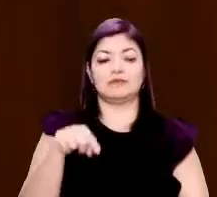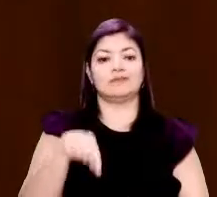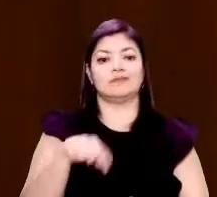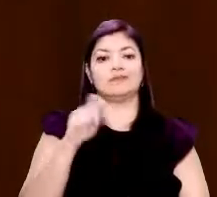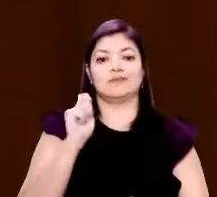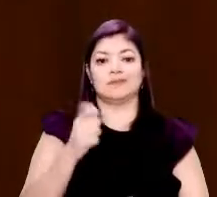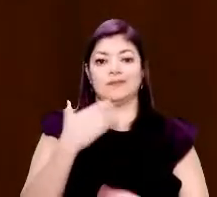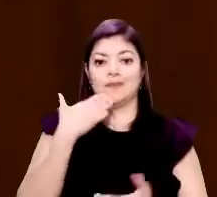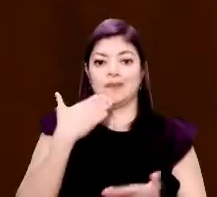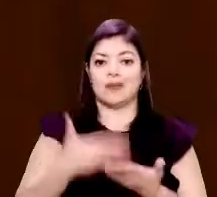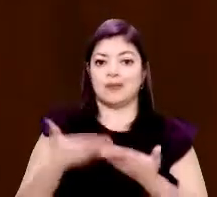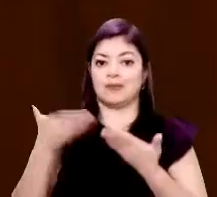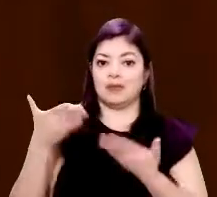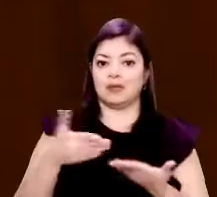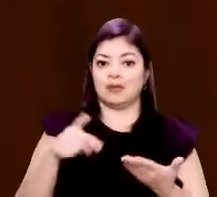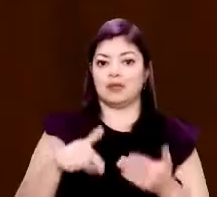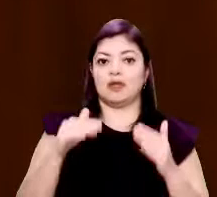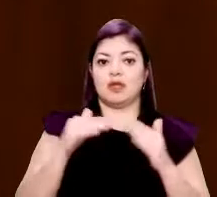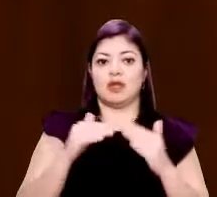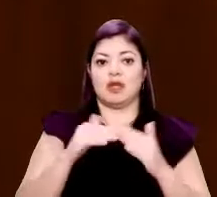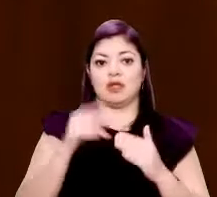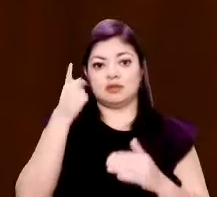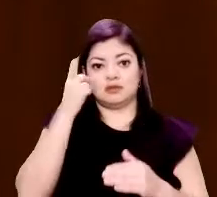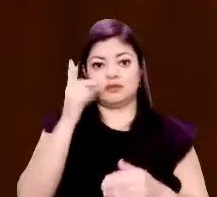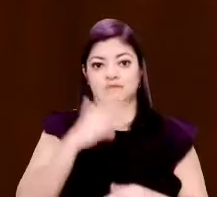Casa del Pueblo.